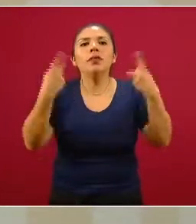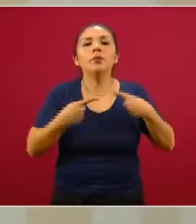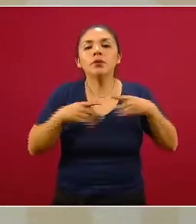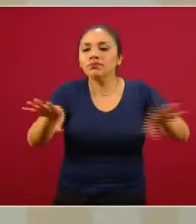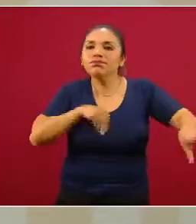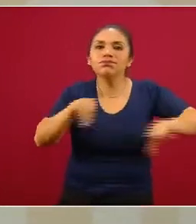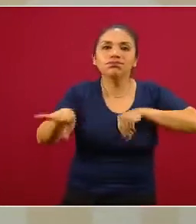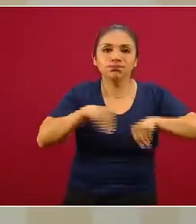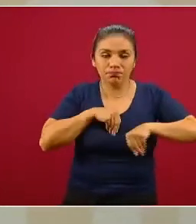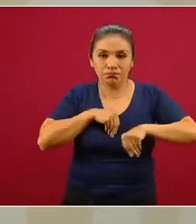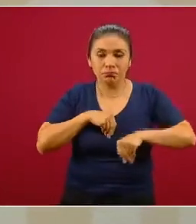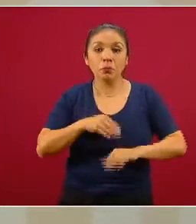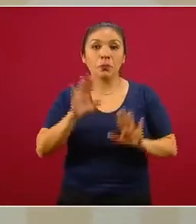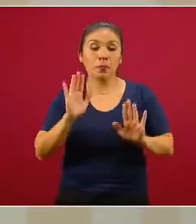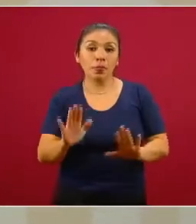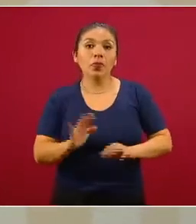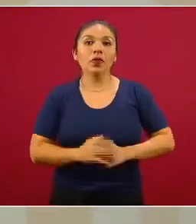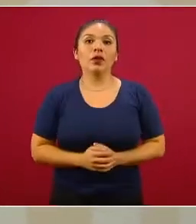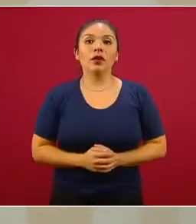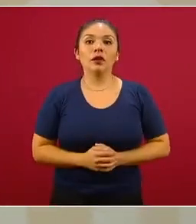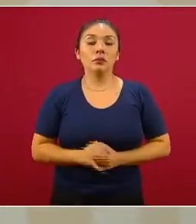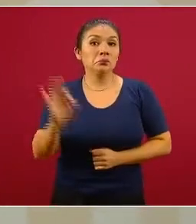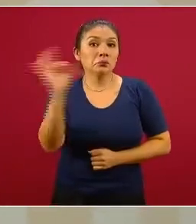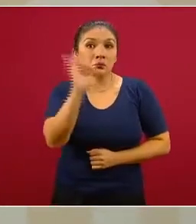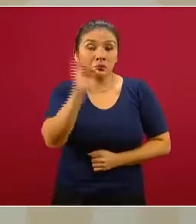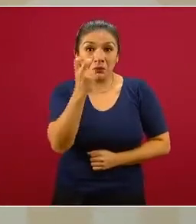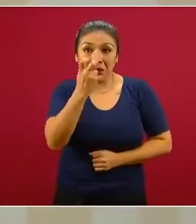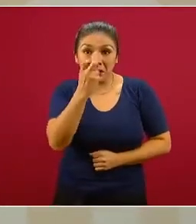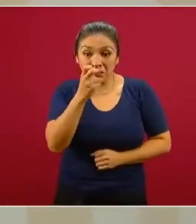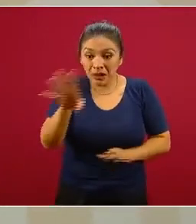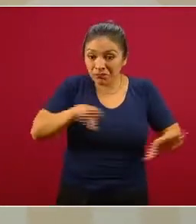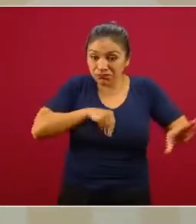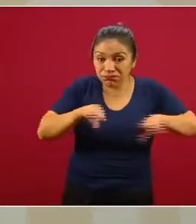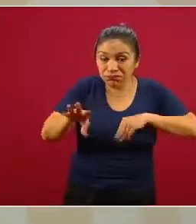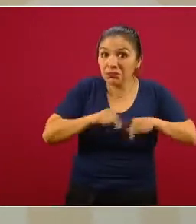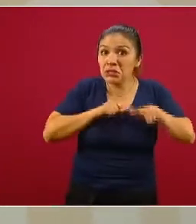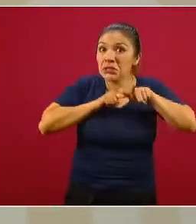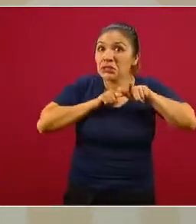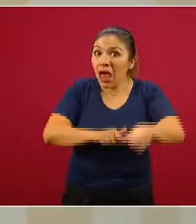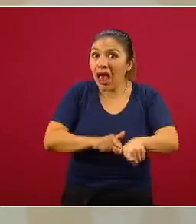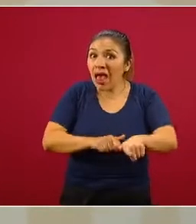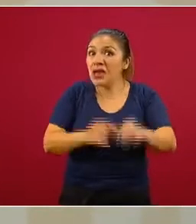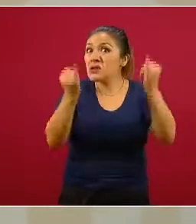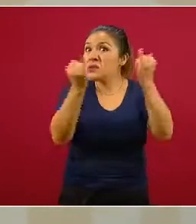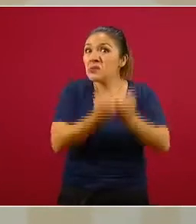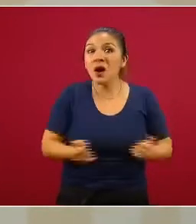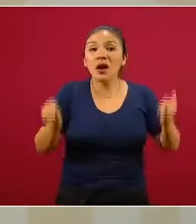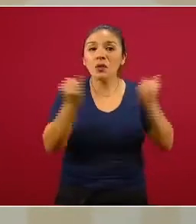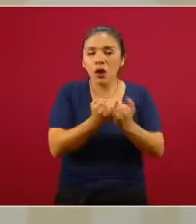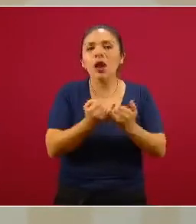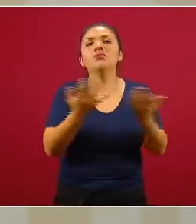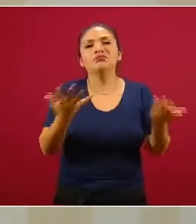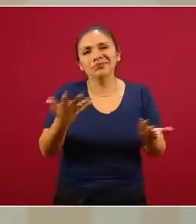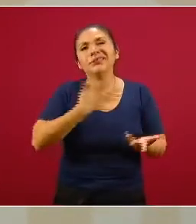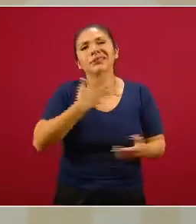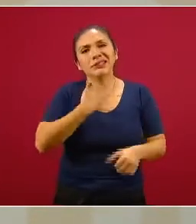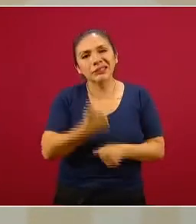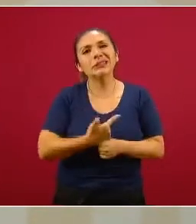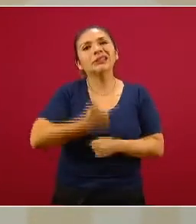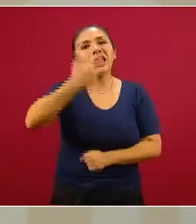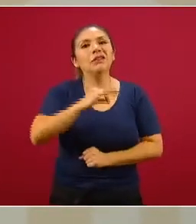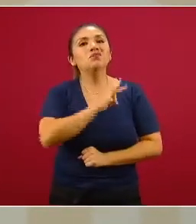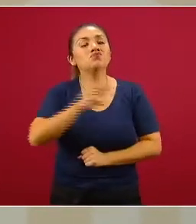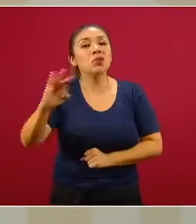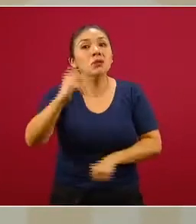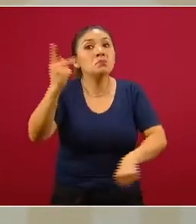transmisión. En un momento dado, si esta transmisión persiste, siempre existirá el riesgo de que a partir de